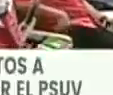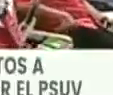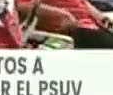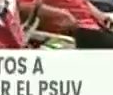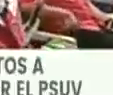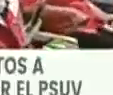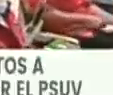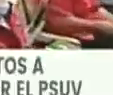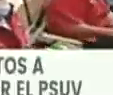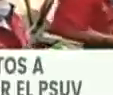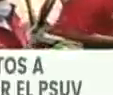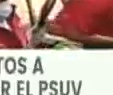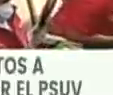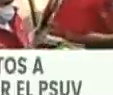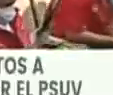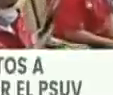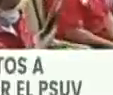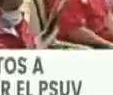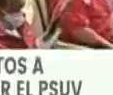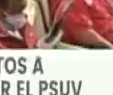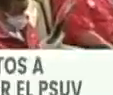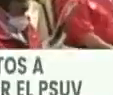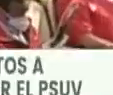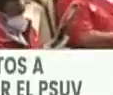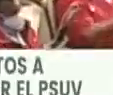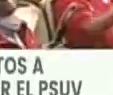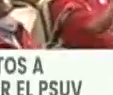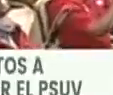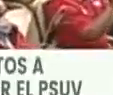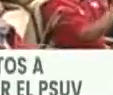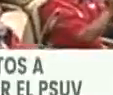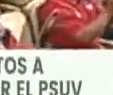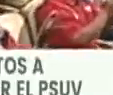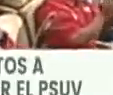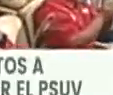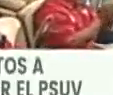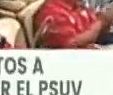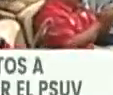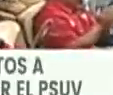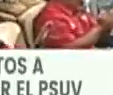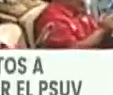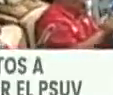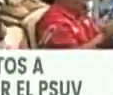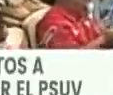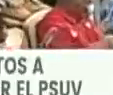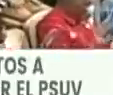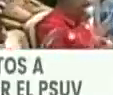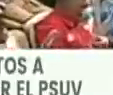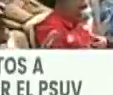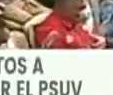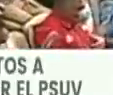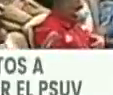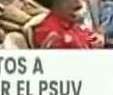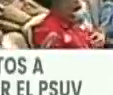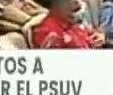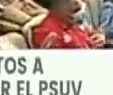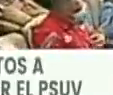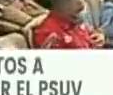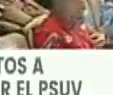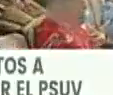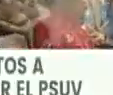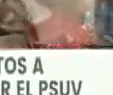Venezuela y está la Dirección Nacional de la JPSUB, de la Juventud del Partido Socialista Unido de Venezuela.